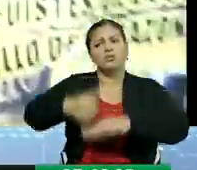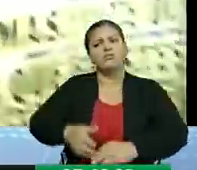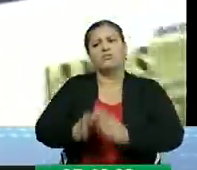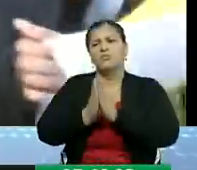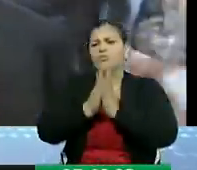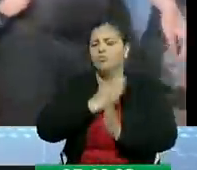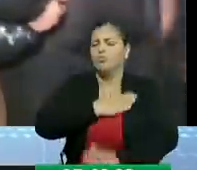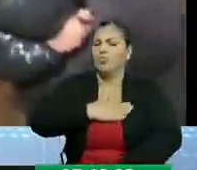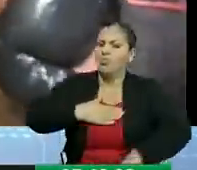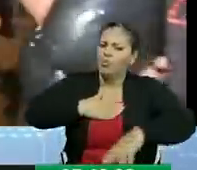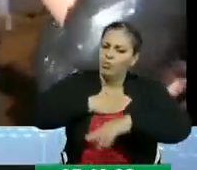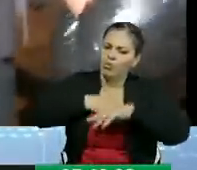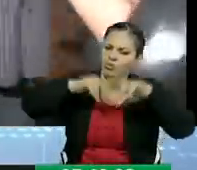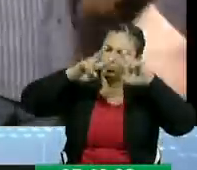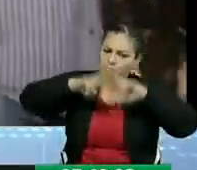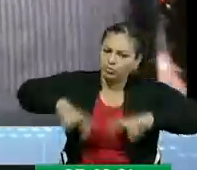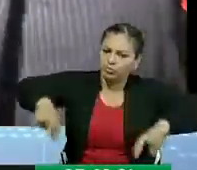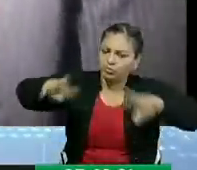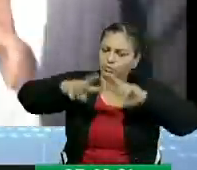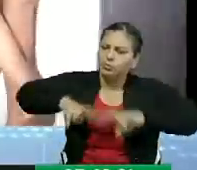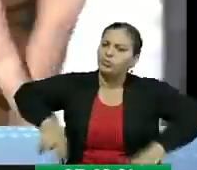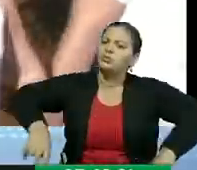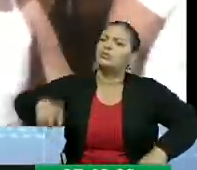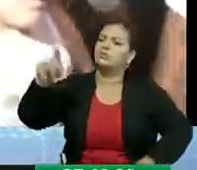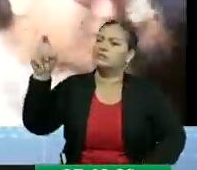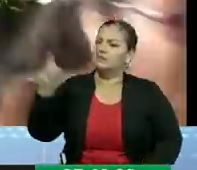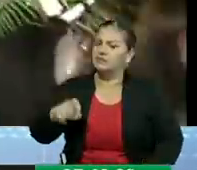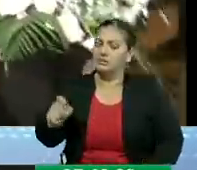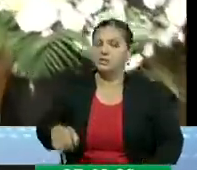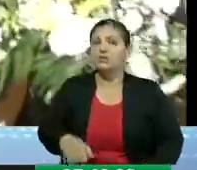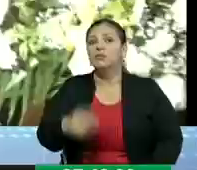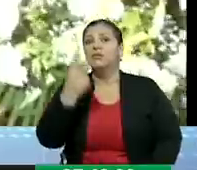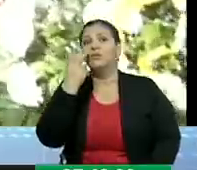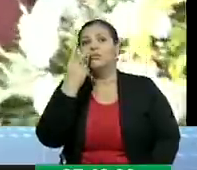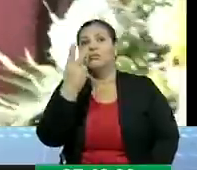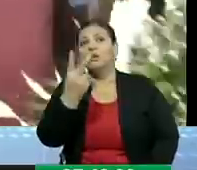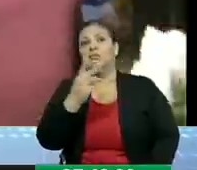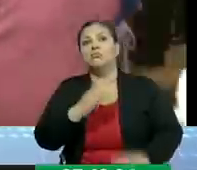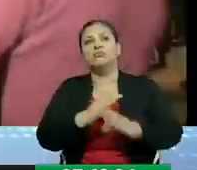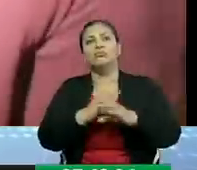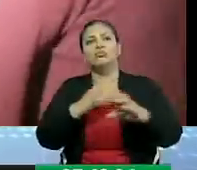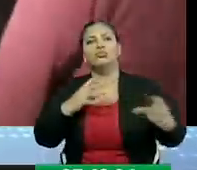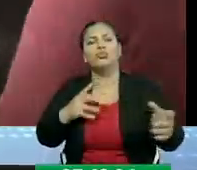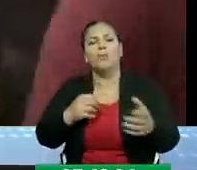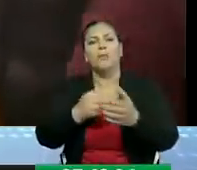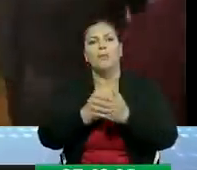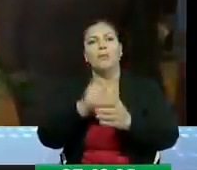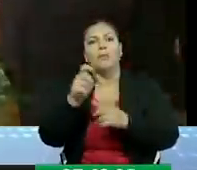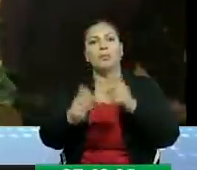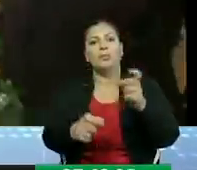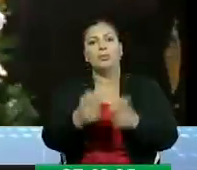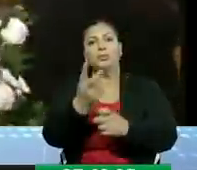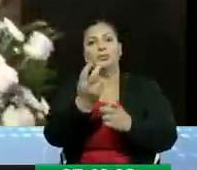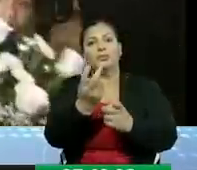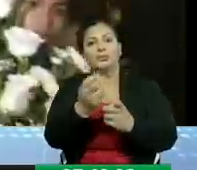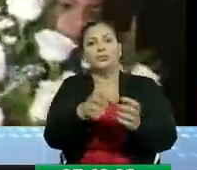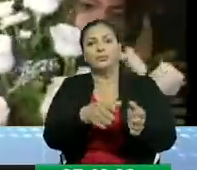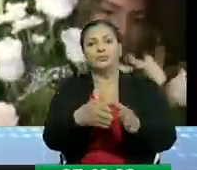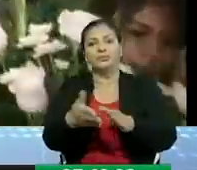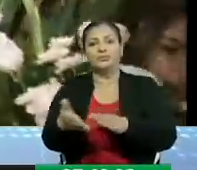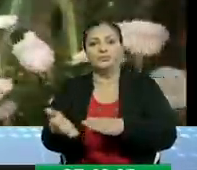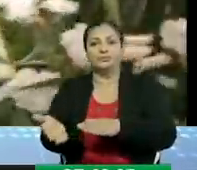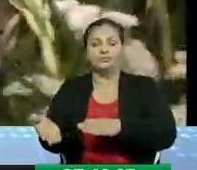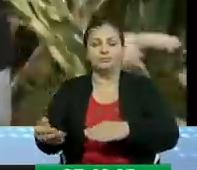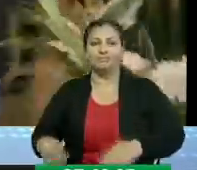hecho lamentable que cobra la vida de 12 personas inocentes cuyo único pecado fue viajar hasta la